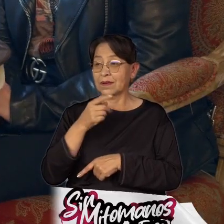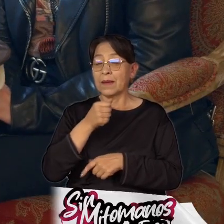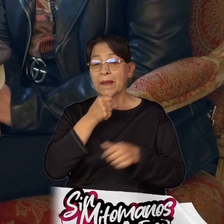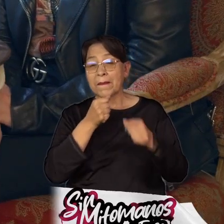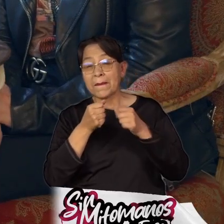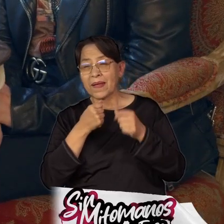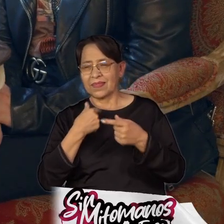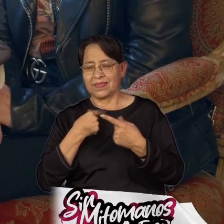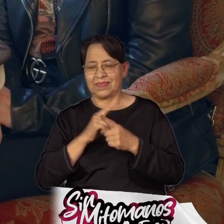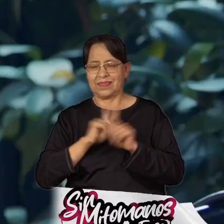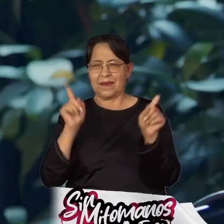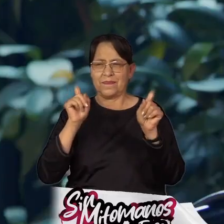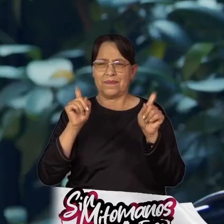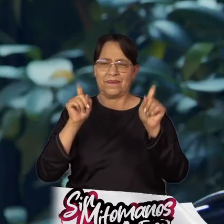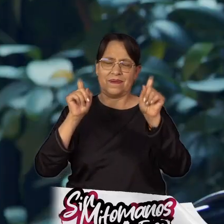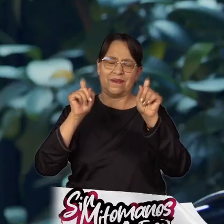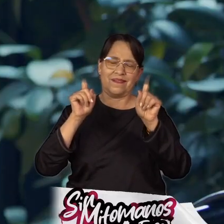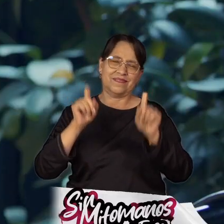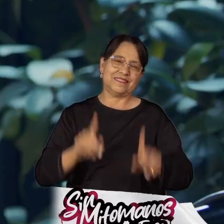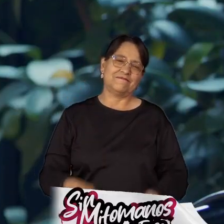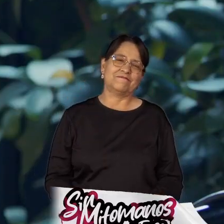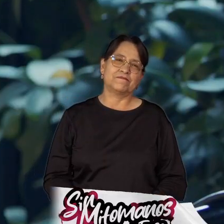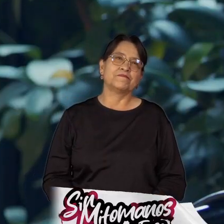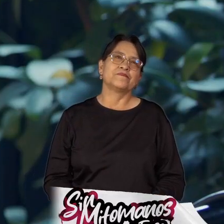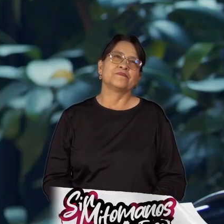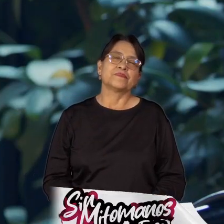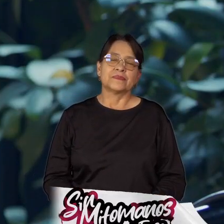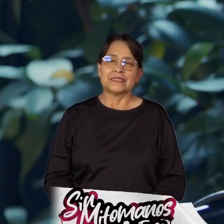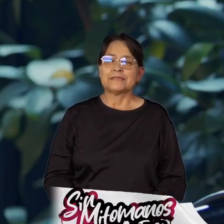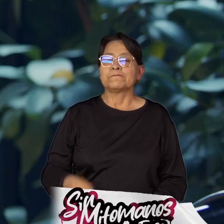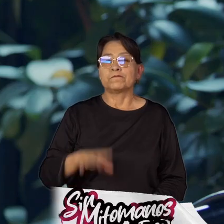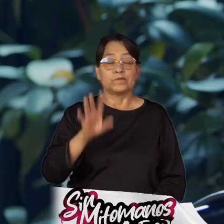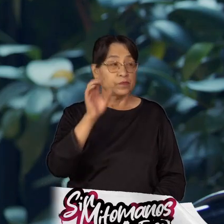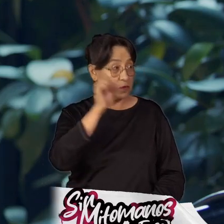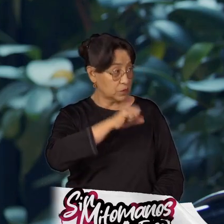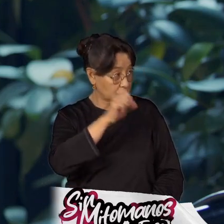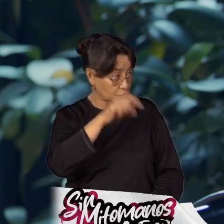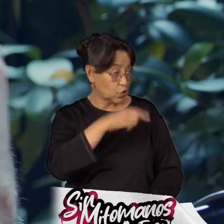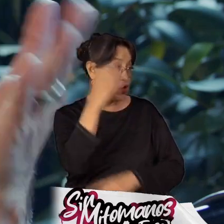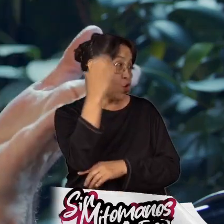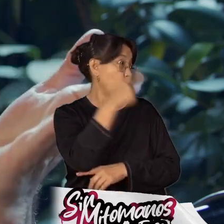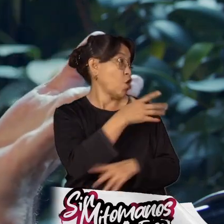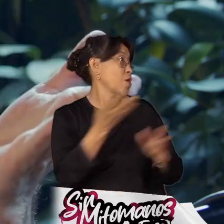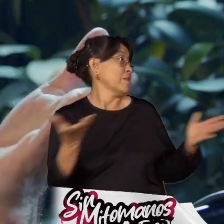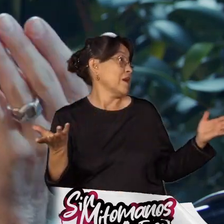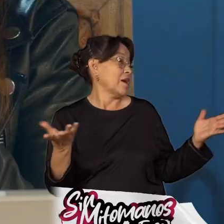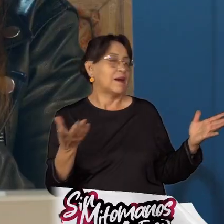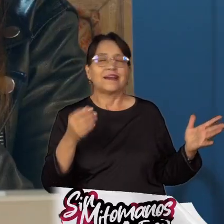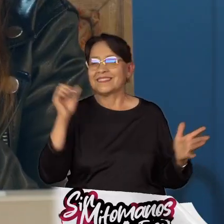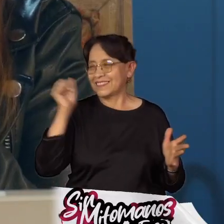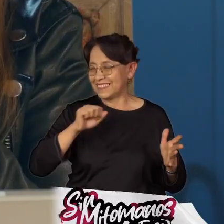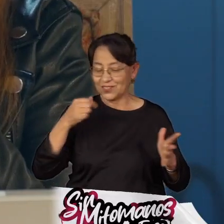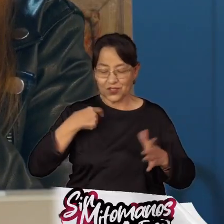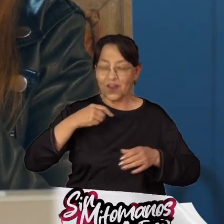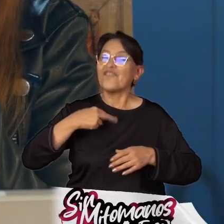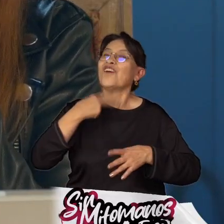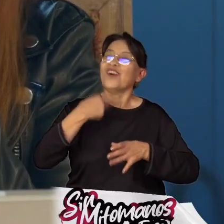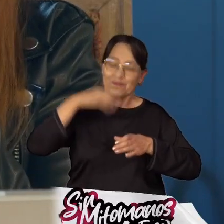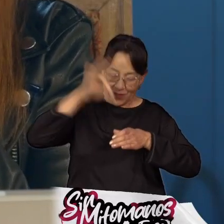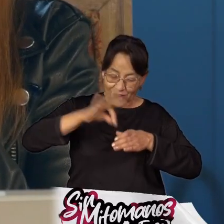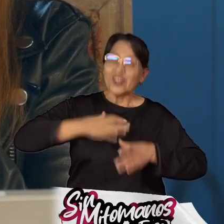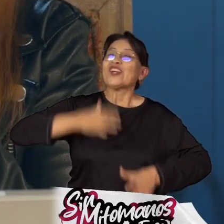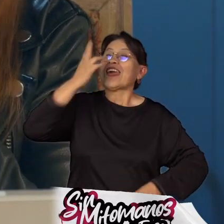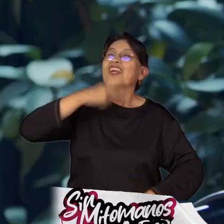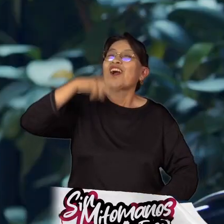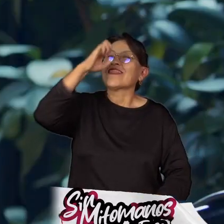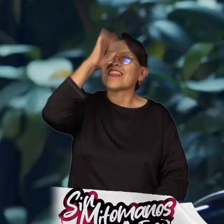Ni tampoco soy periodista, pero sí hay una noticia Pero soy colombiano. y un objetivo. Tengo voz y tengo voto y soy hijo